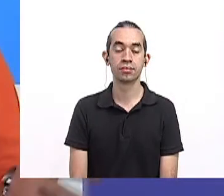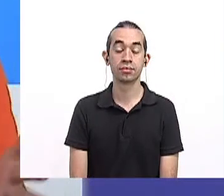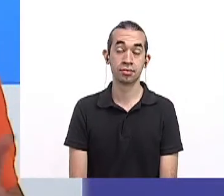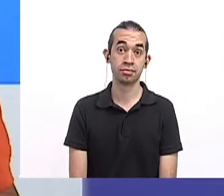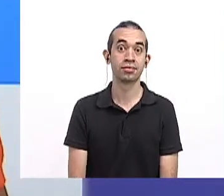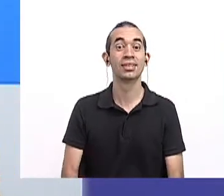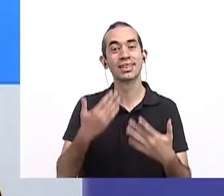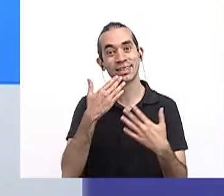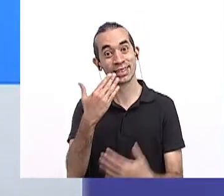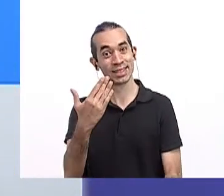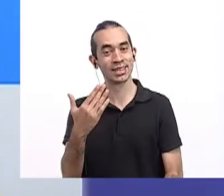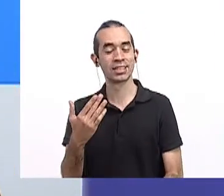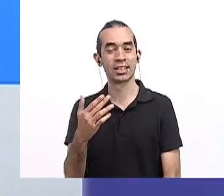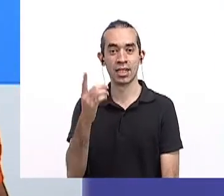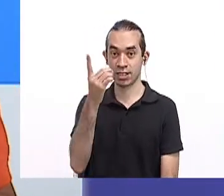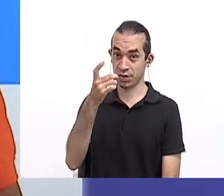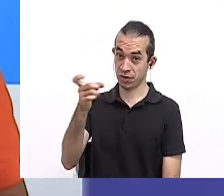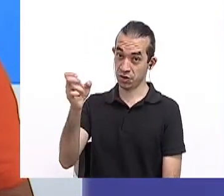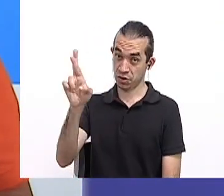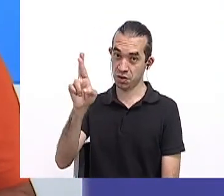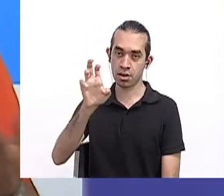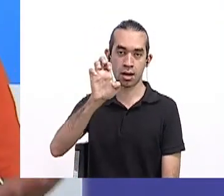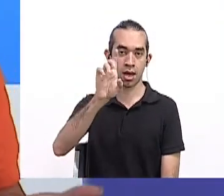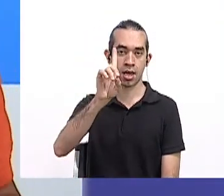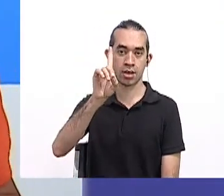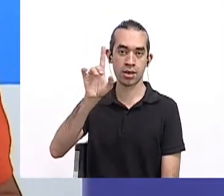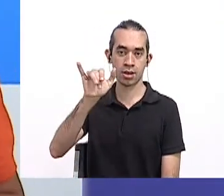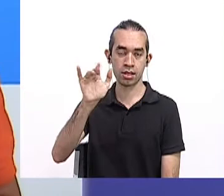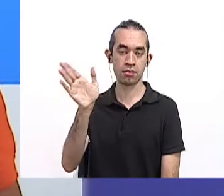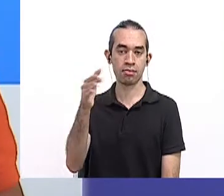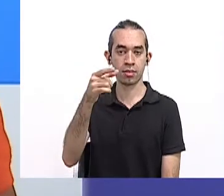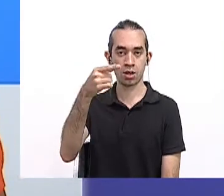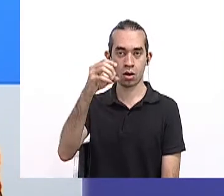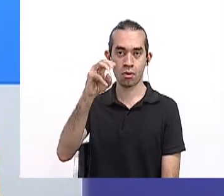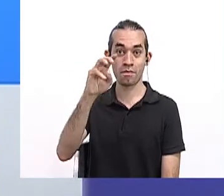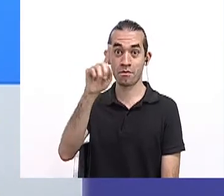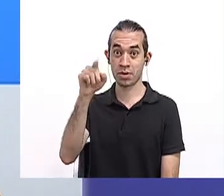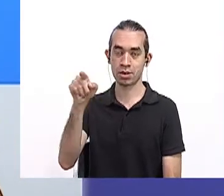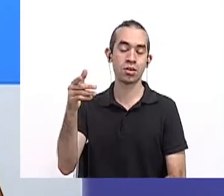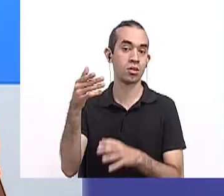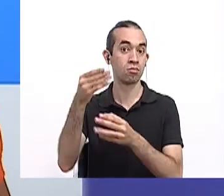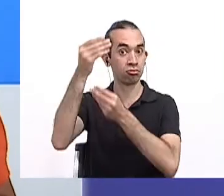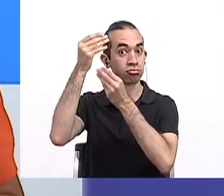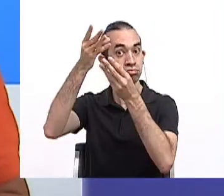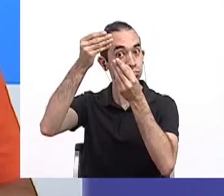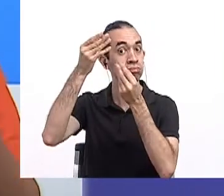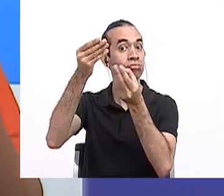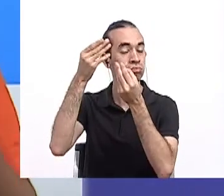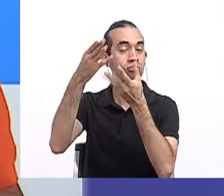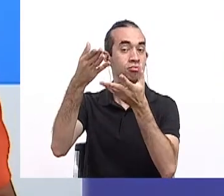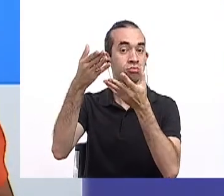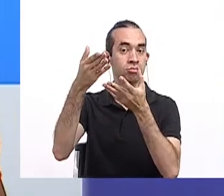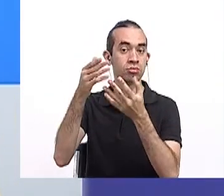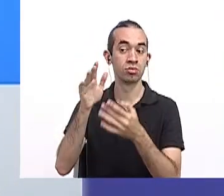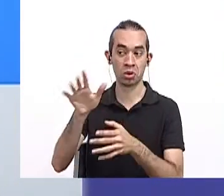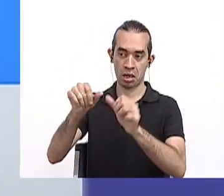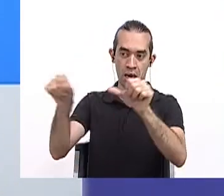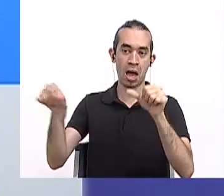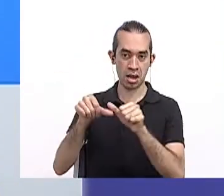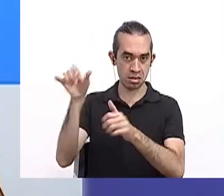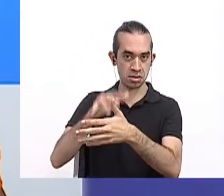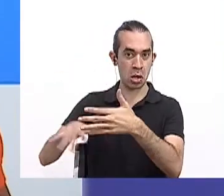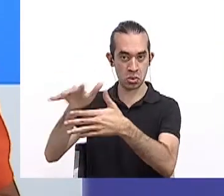gracias al doctor eddy gómez que nos compartió un poco de toda esa información que desde su campo de